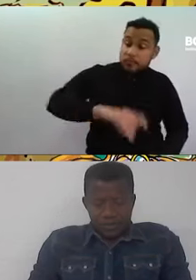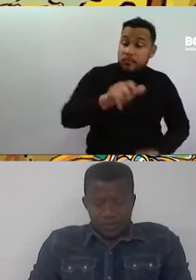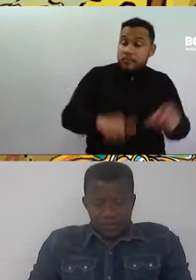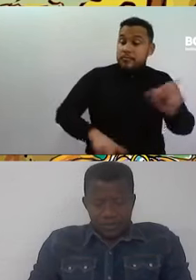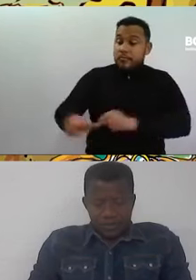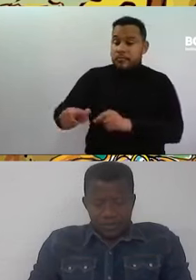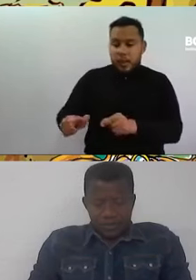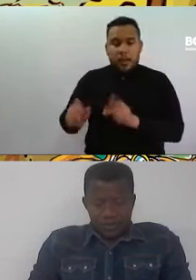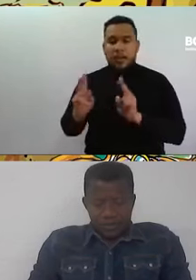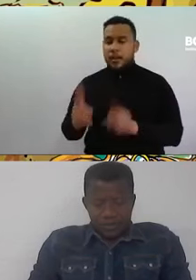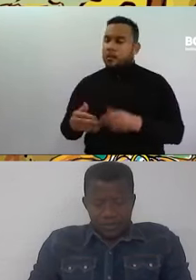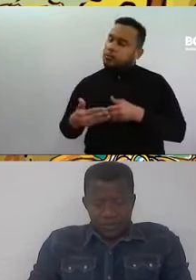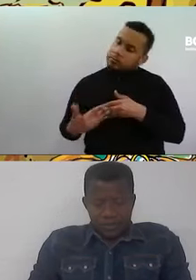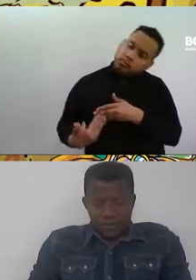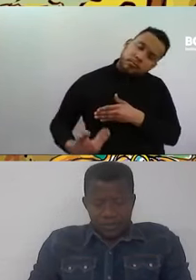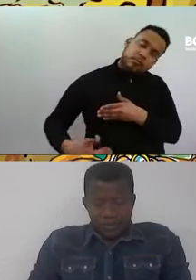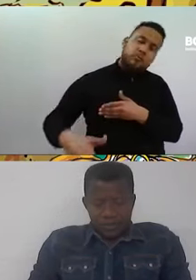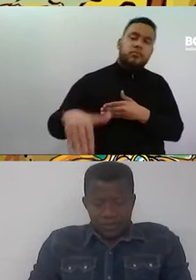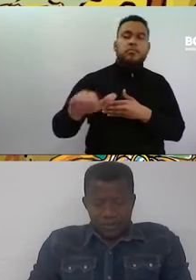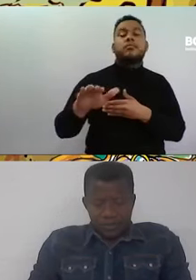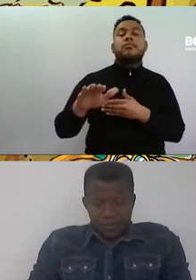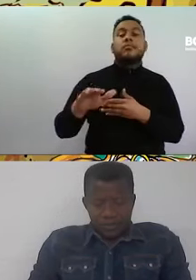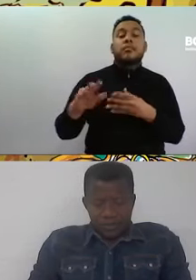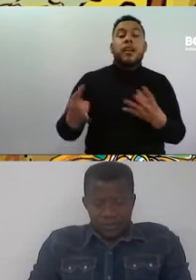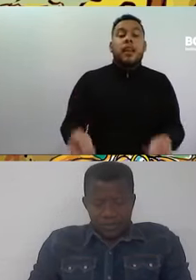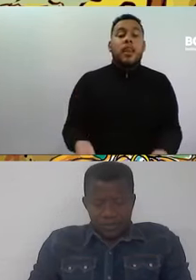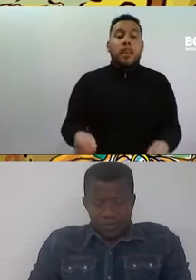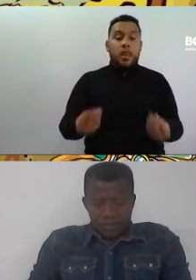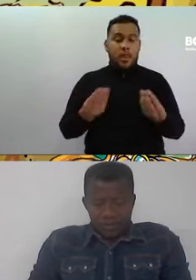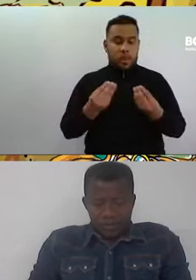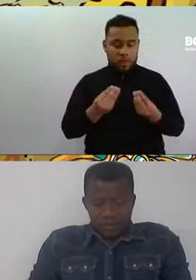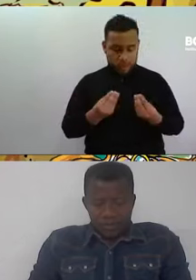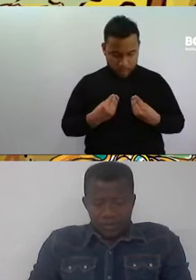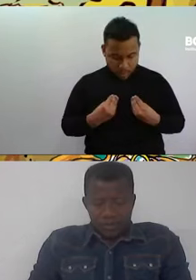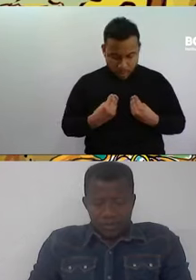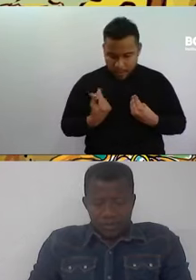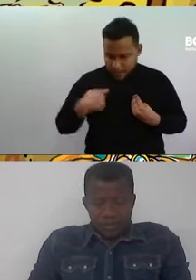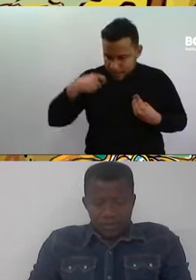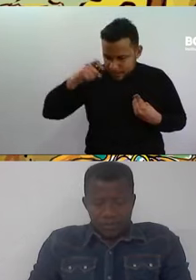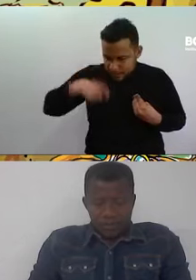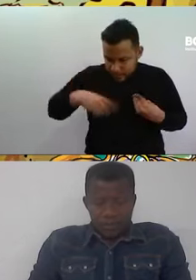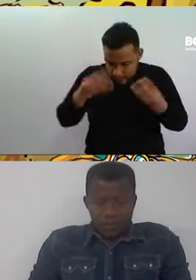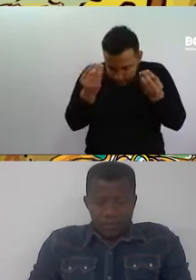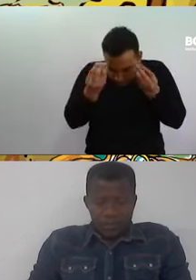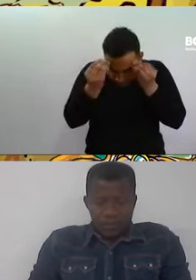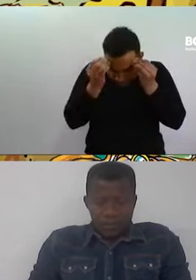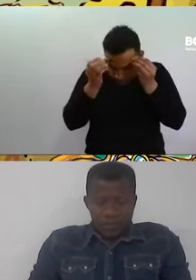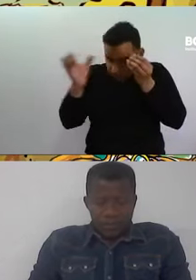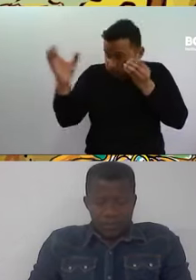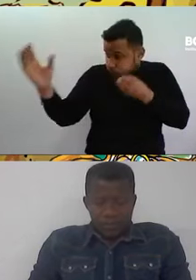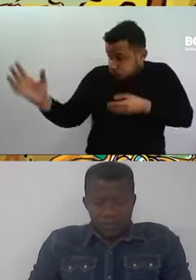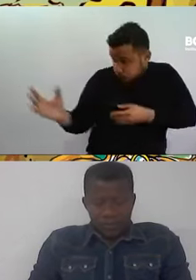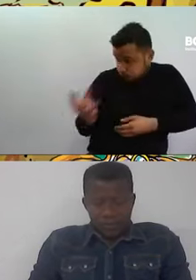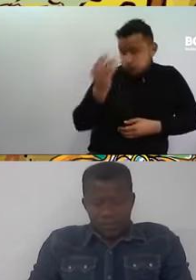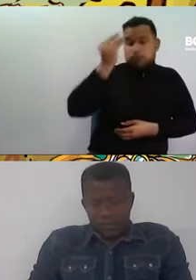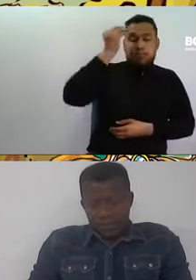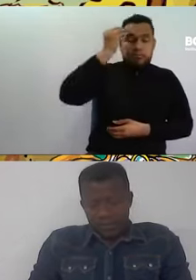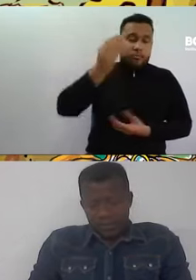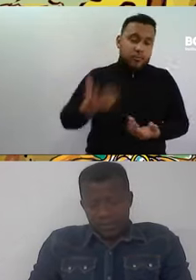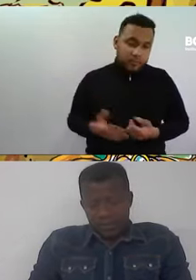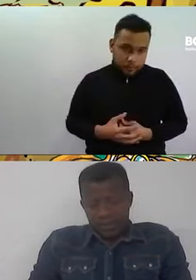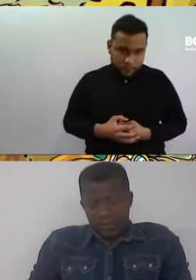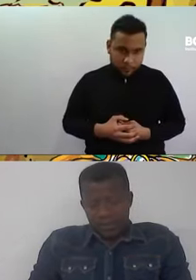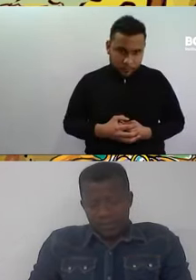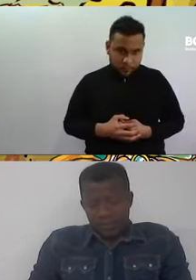nos dan la sabiduría que en ese momento ellos tienen. Claro, el